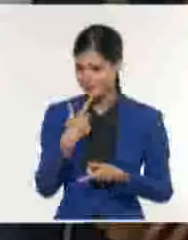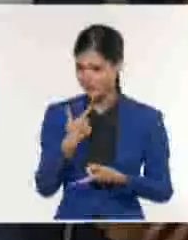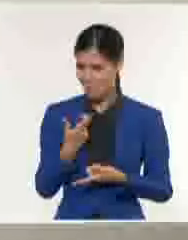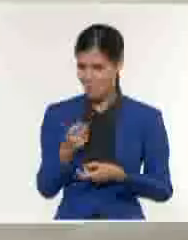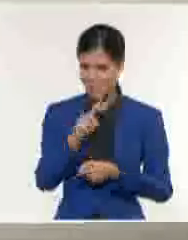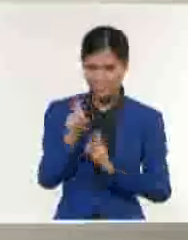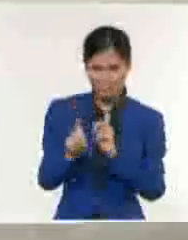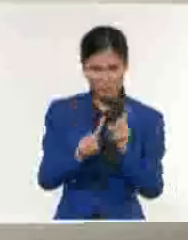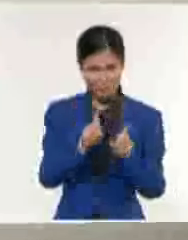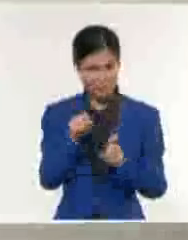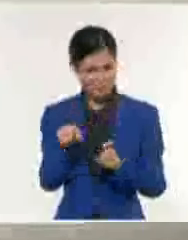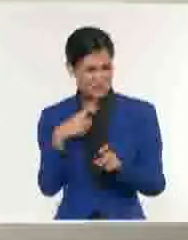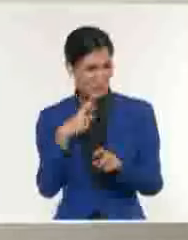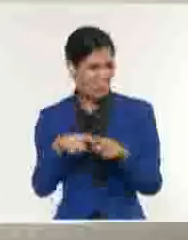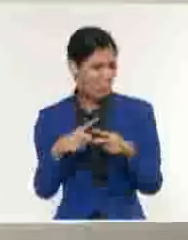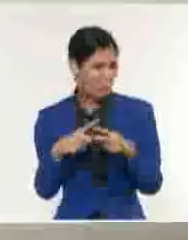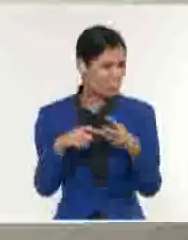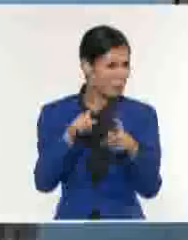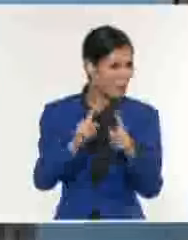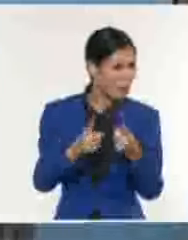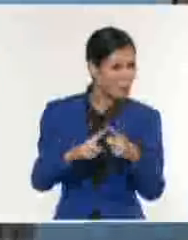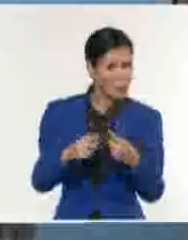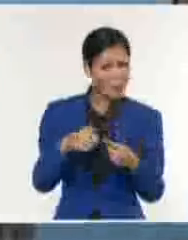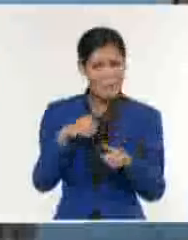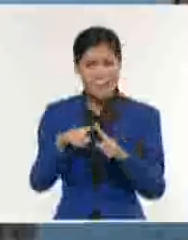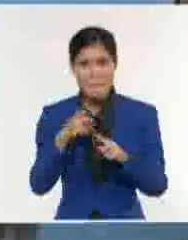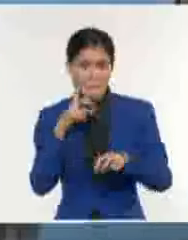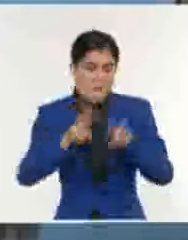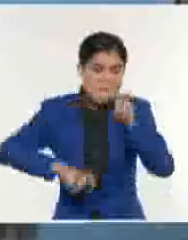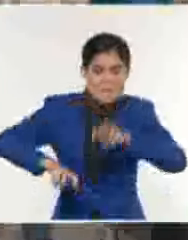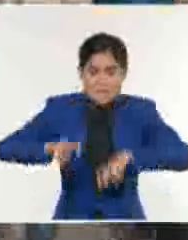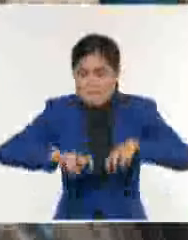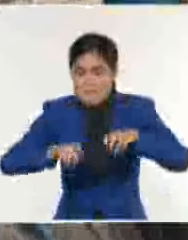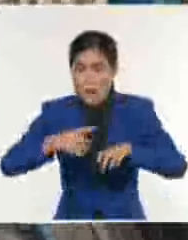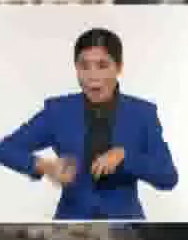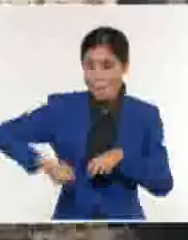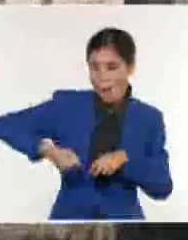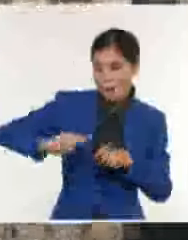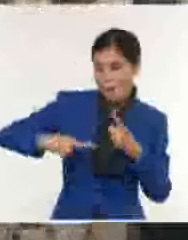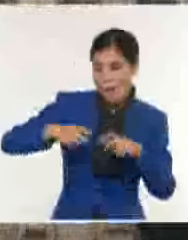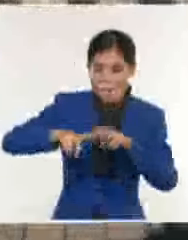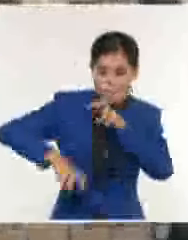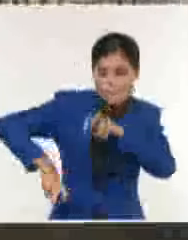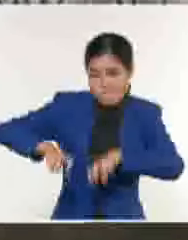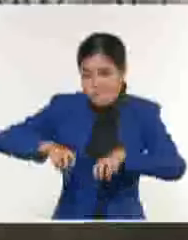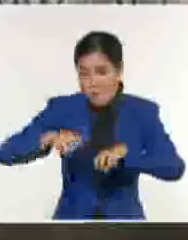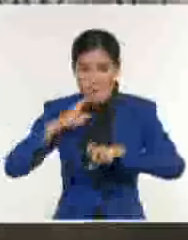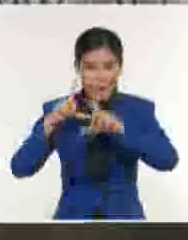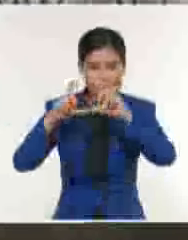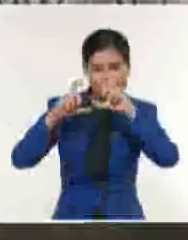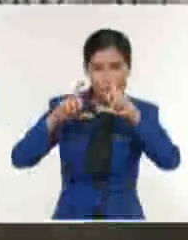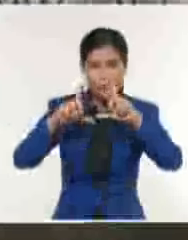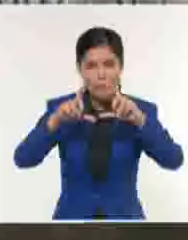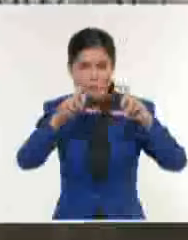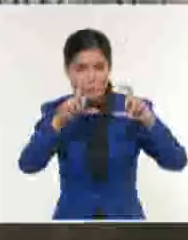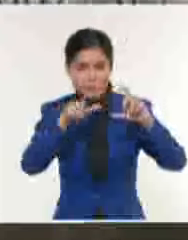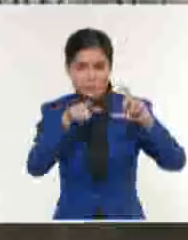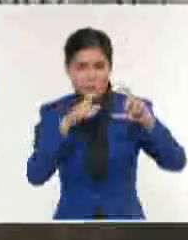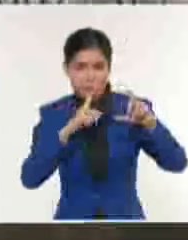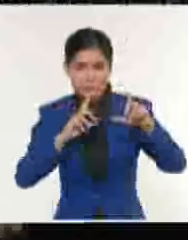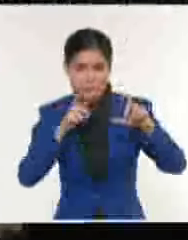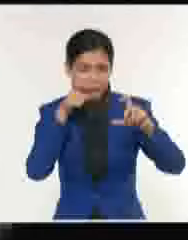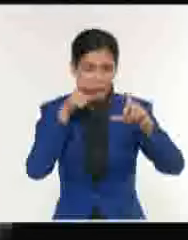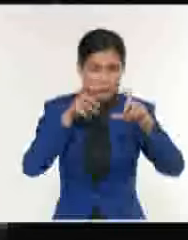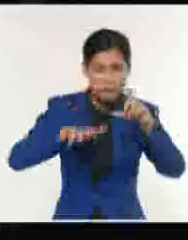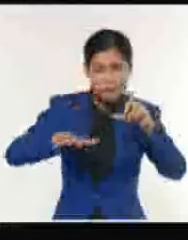sobre su estatus migratorio, les revisen el equipaje, les tomen fotografías, en claro intento intimidatorio para que desistan